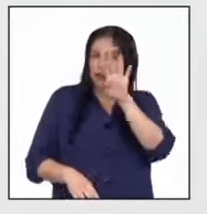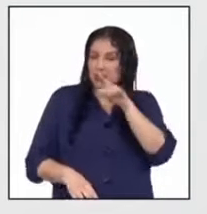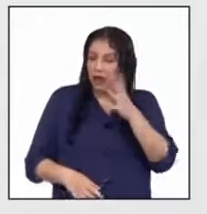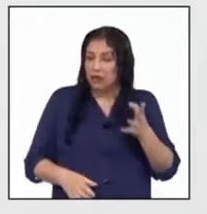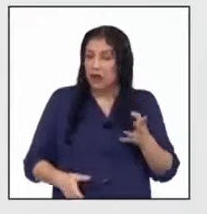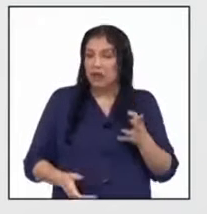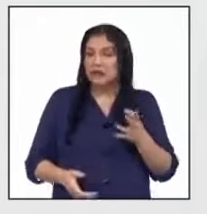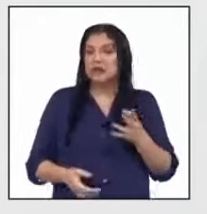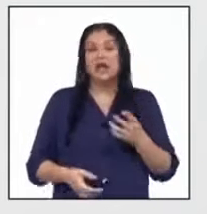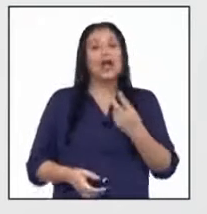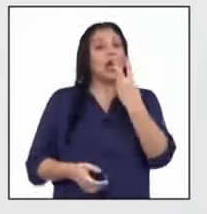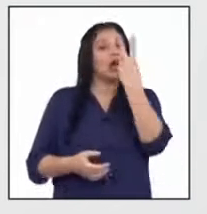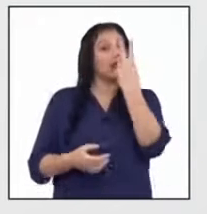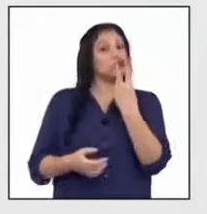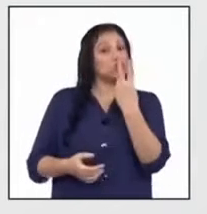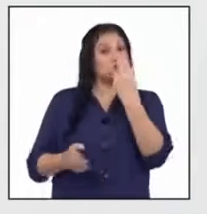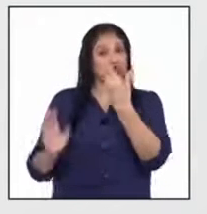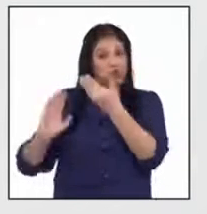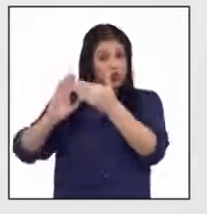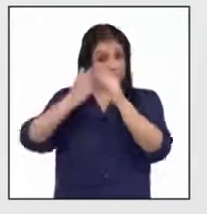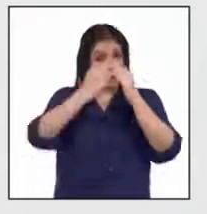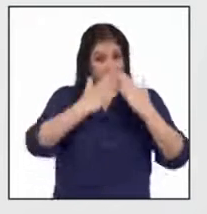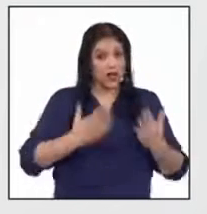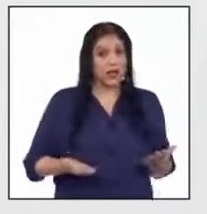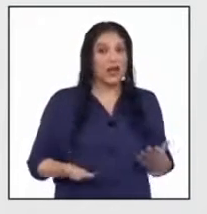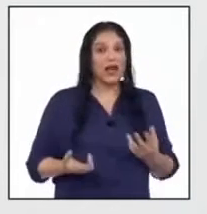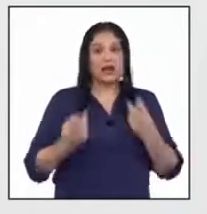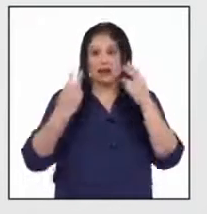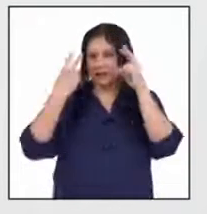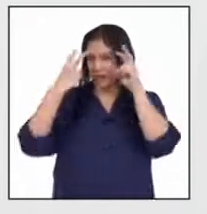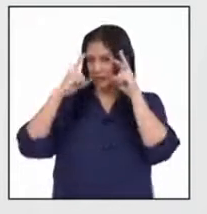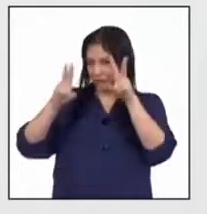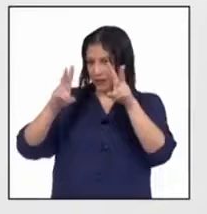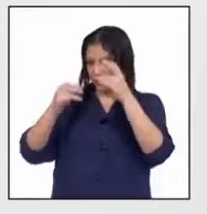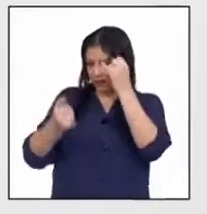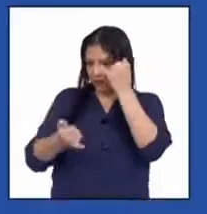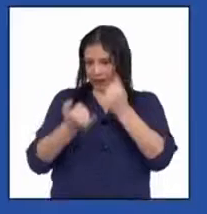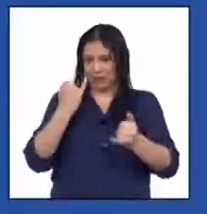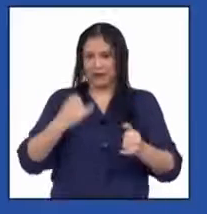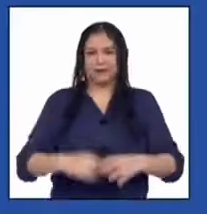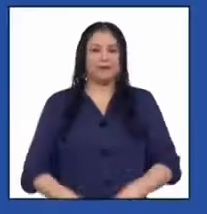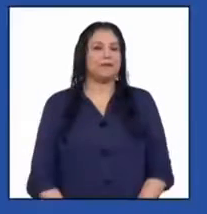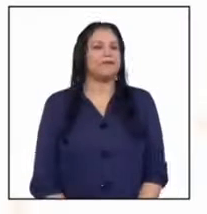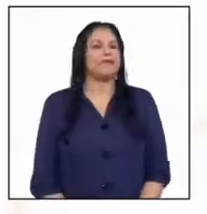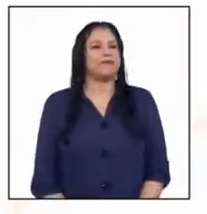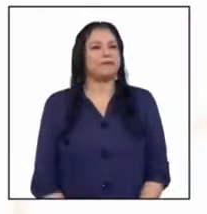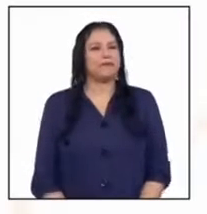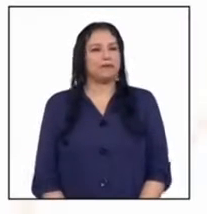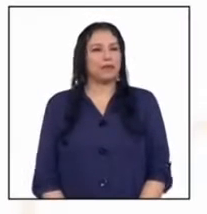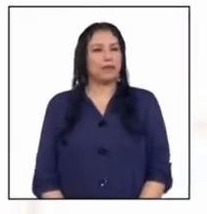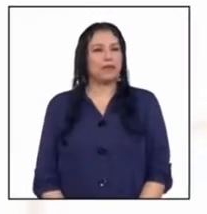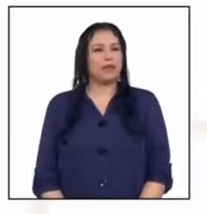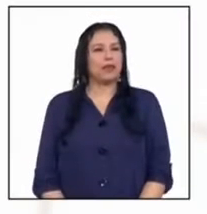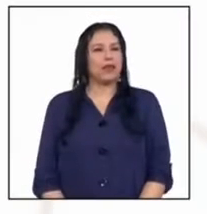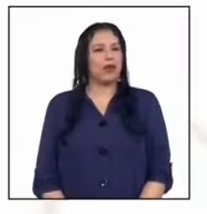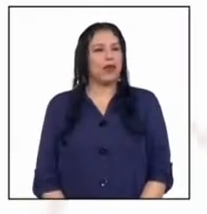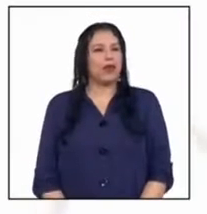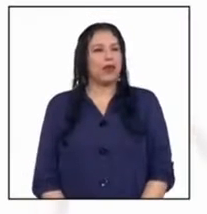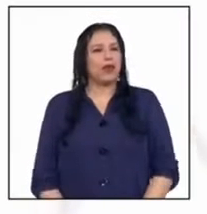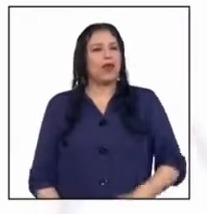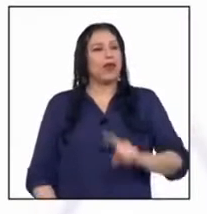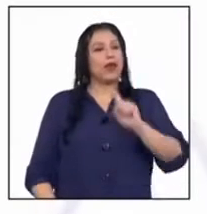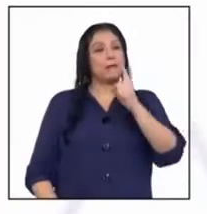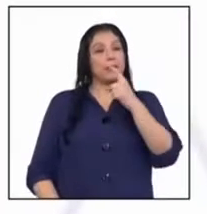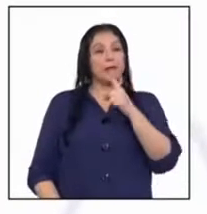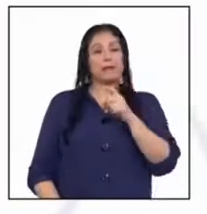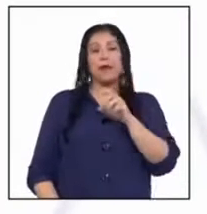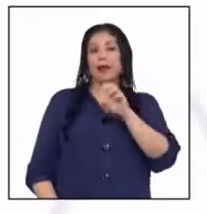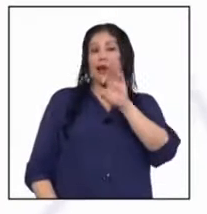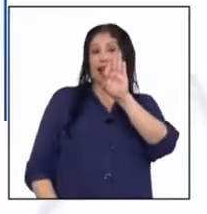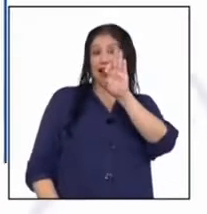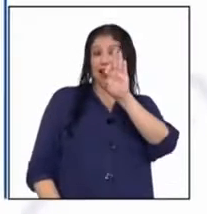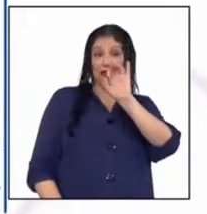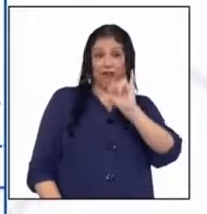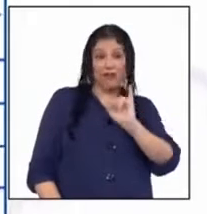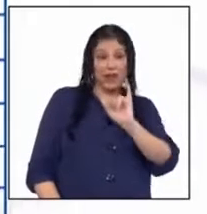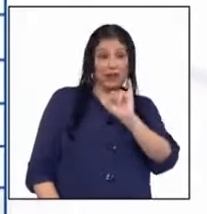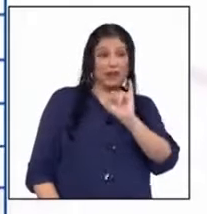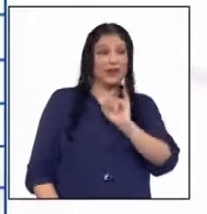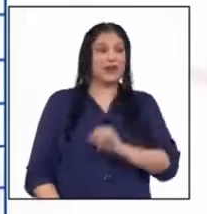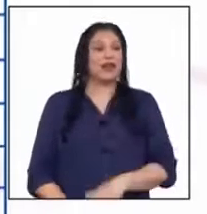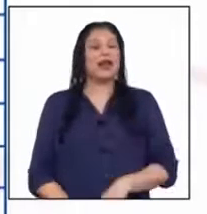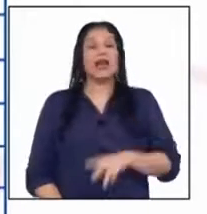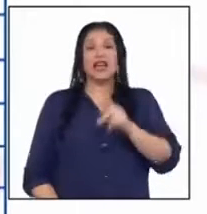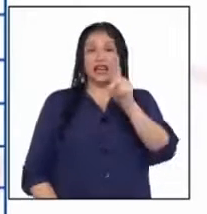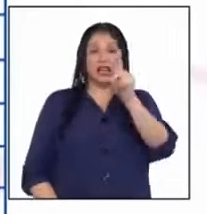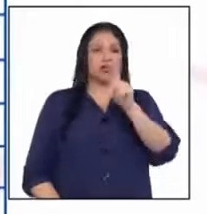correspondientes a las dos comunidades quedarán de la siguiente manera. En la primera tabla correspondiente a la comunidad